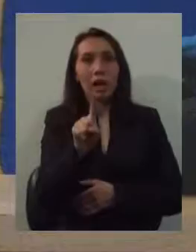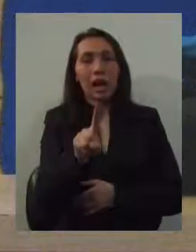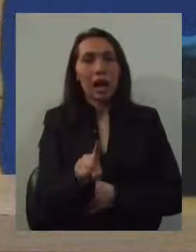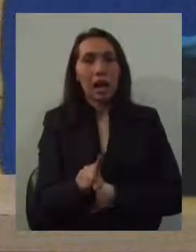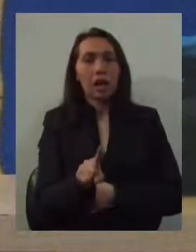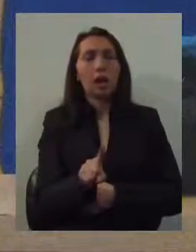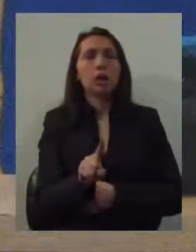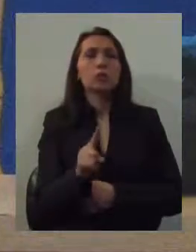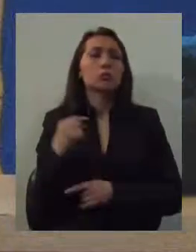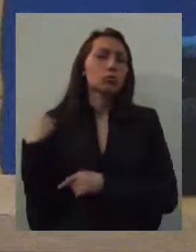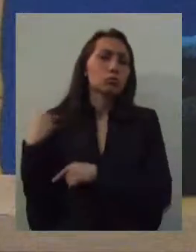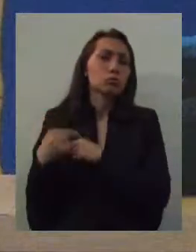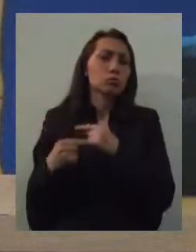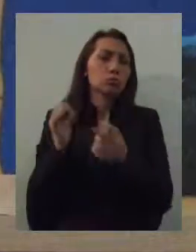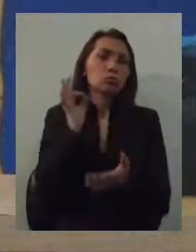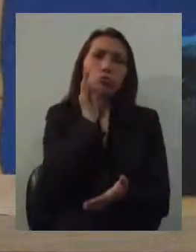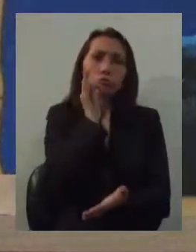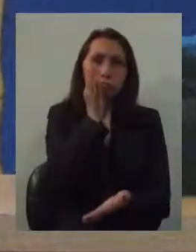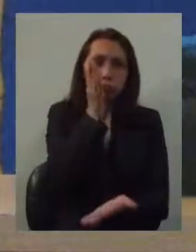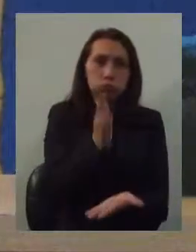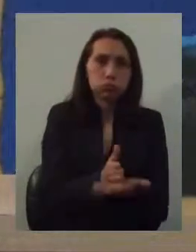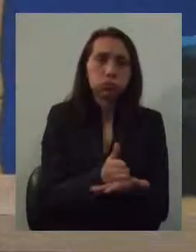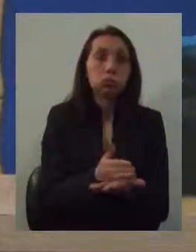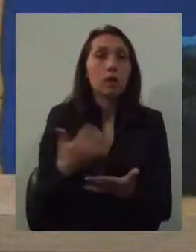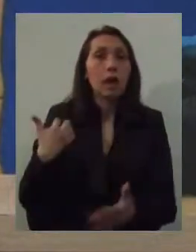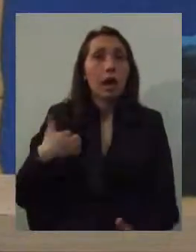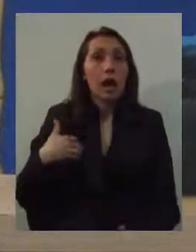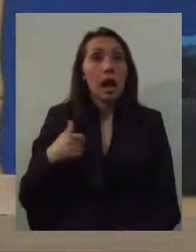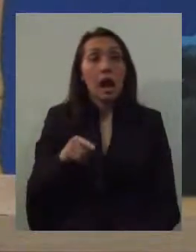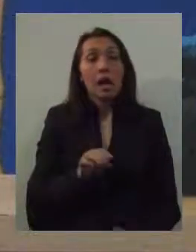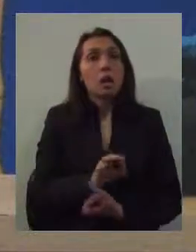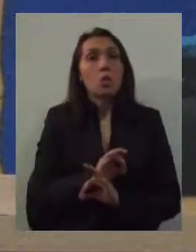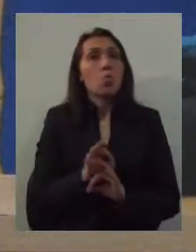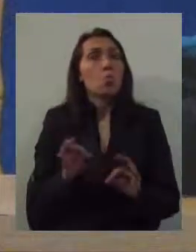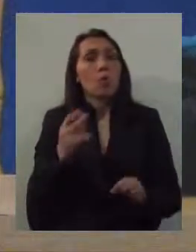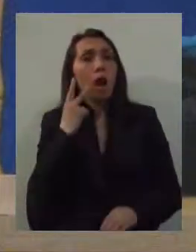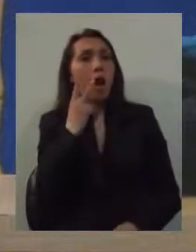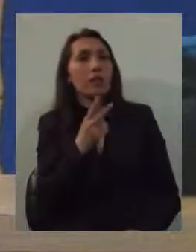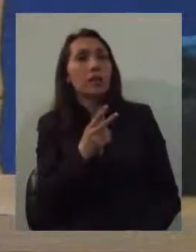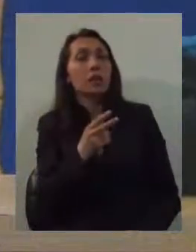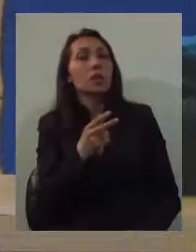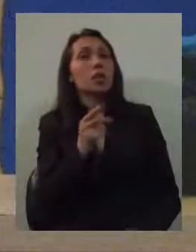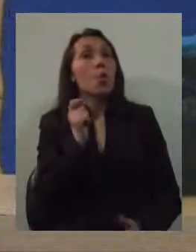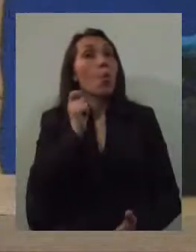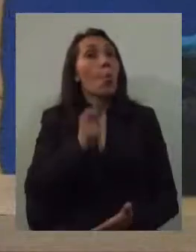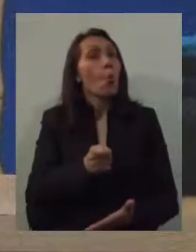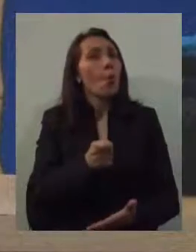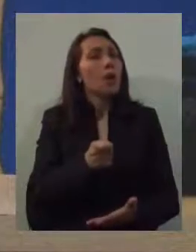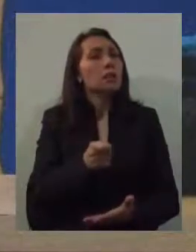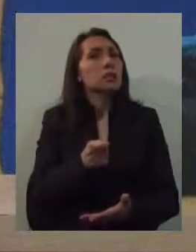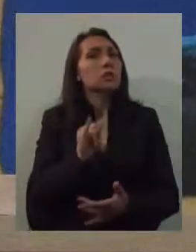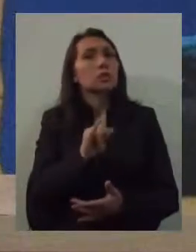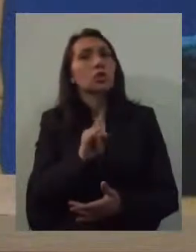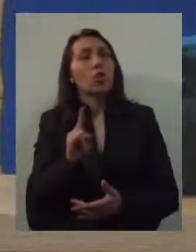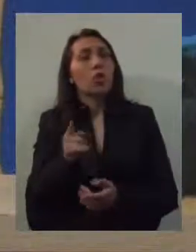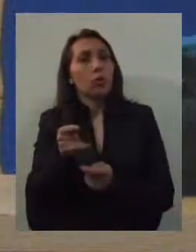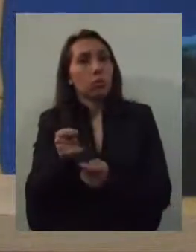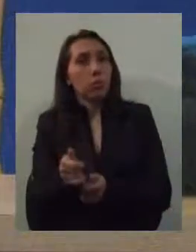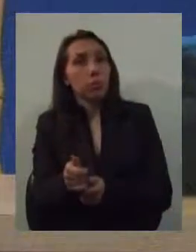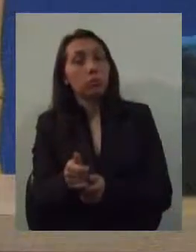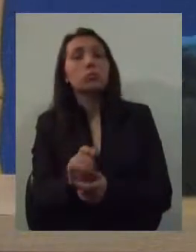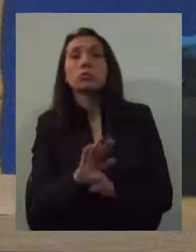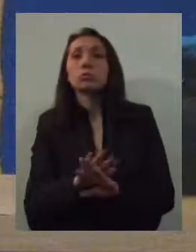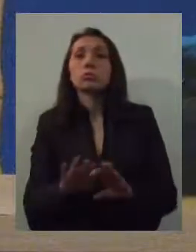jurisdicción exclusiva argentina, de tal manera que ahí ni siquiera vamos a ver si el juez extranjero era competente. Directamente